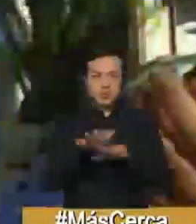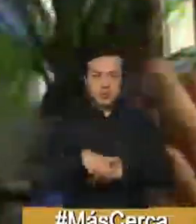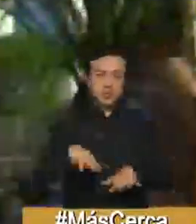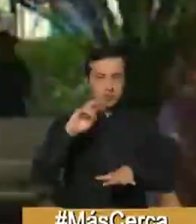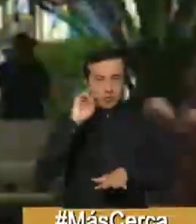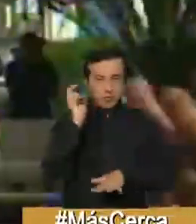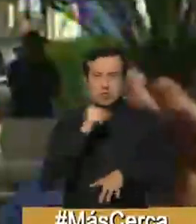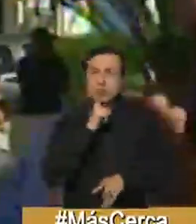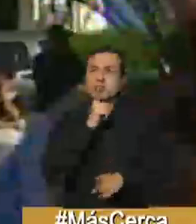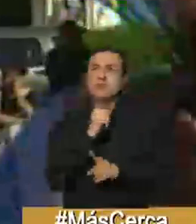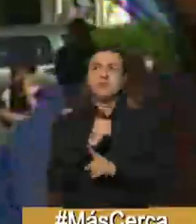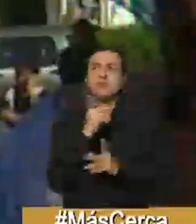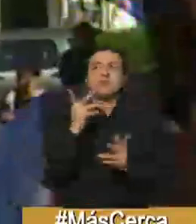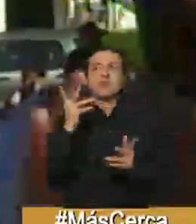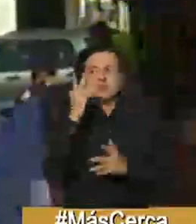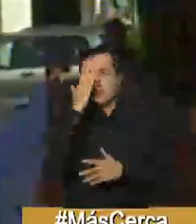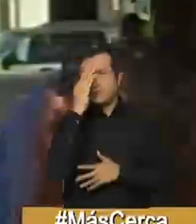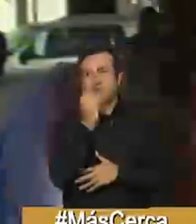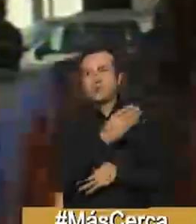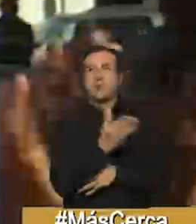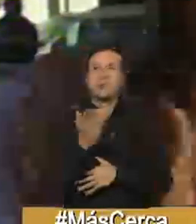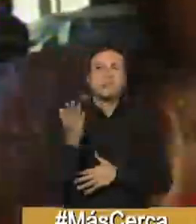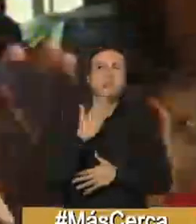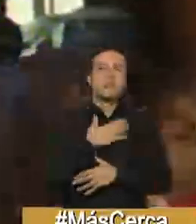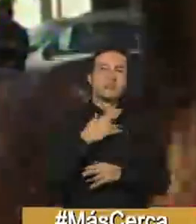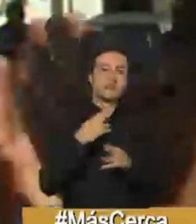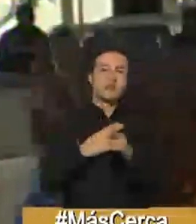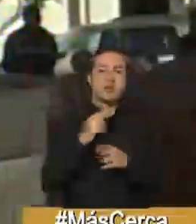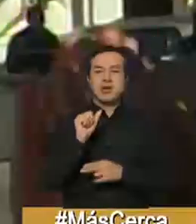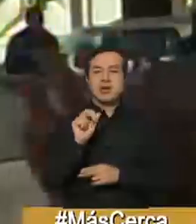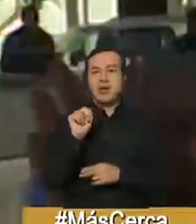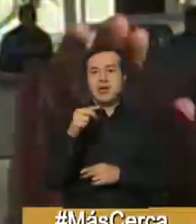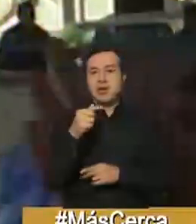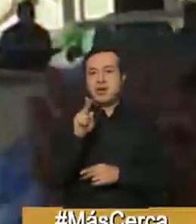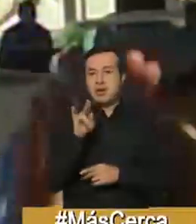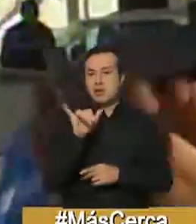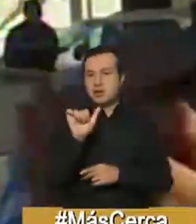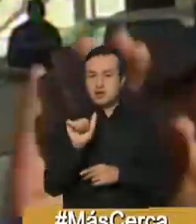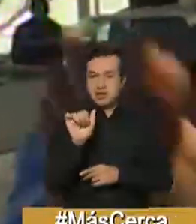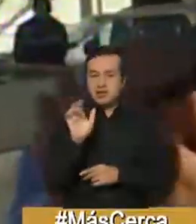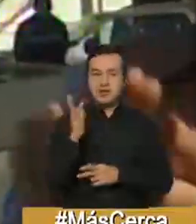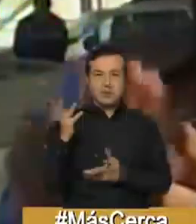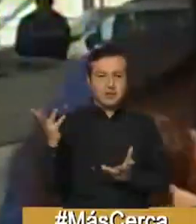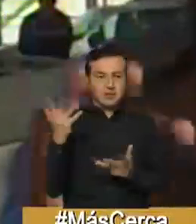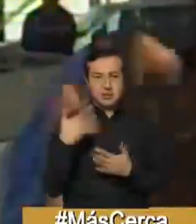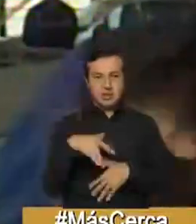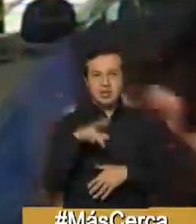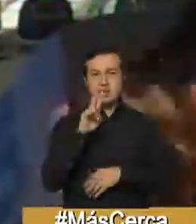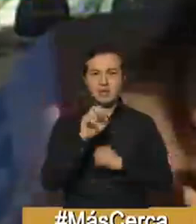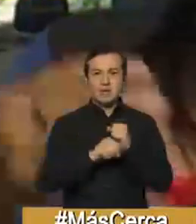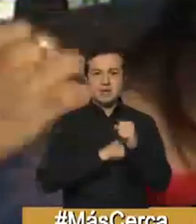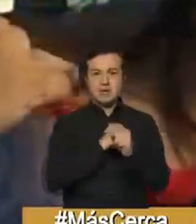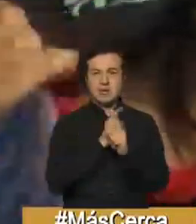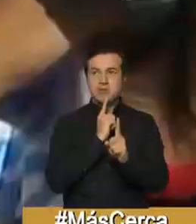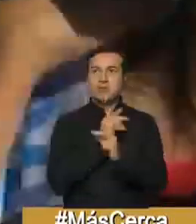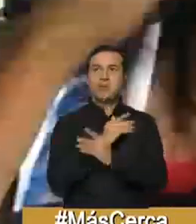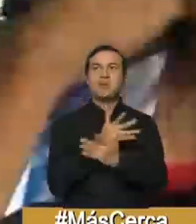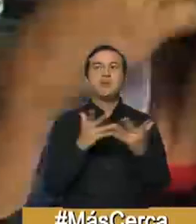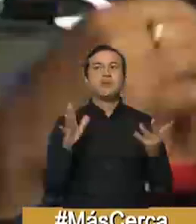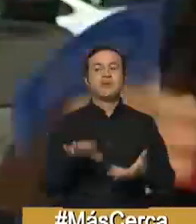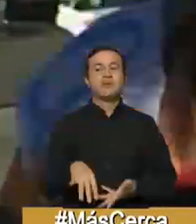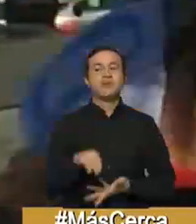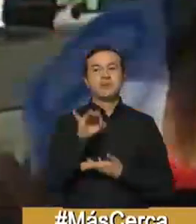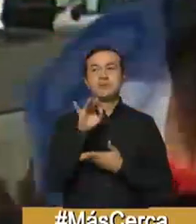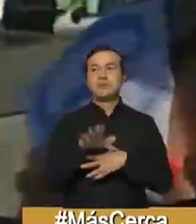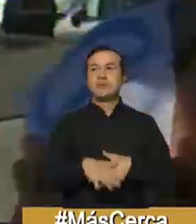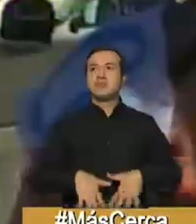Sangolquí. Bueno, muy buenos días con todos. Mi nombre es Angie Caterine Rodríguez Aguirre. Tengo 20 años de edad. Represento